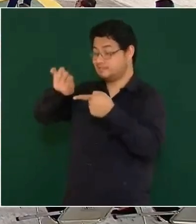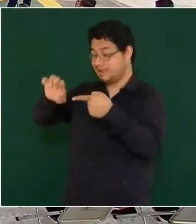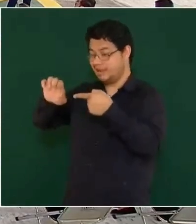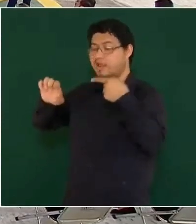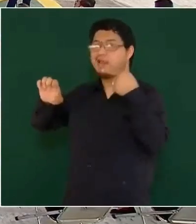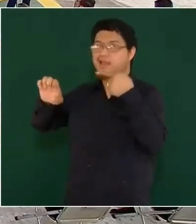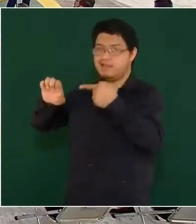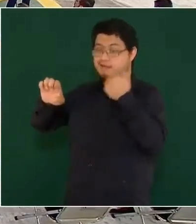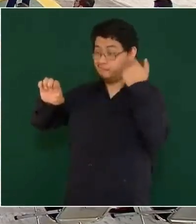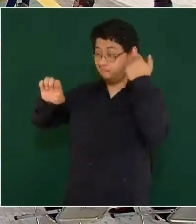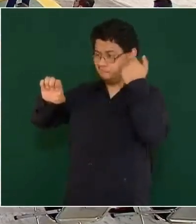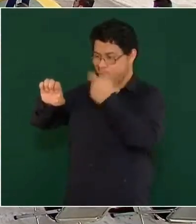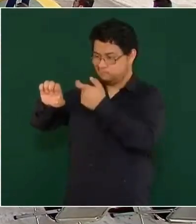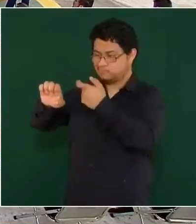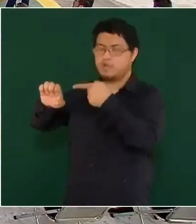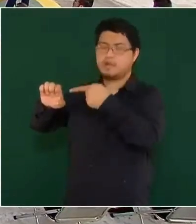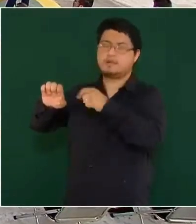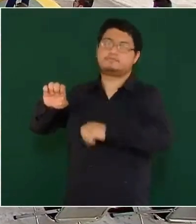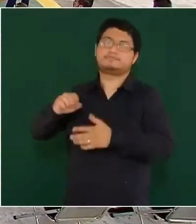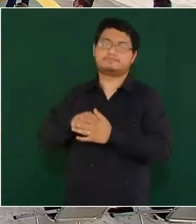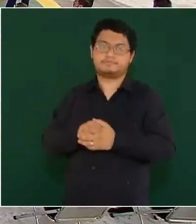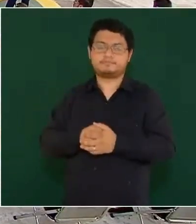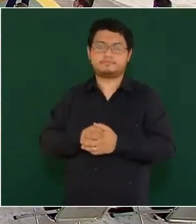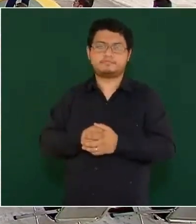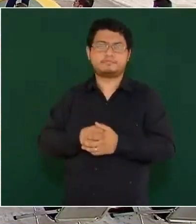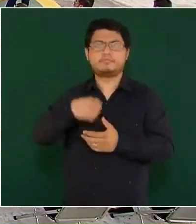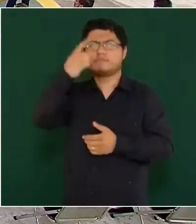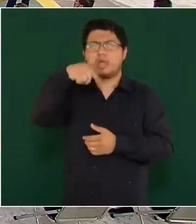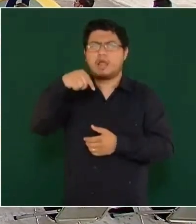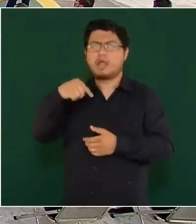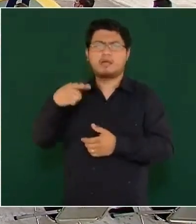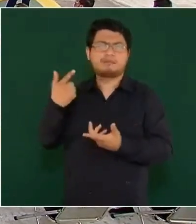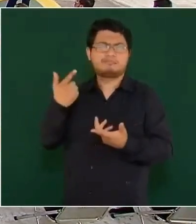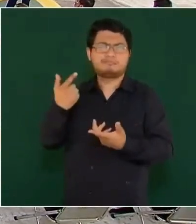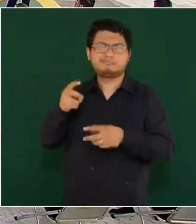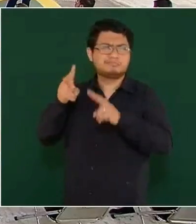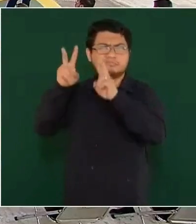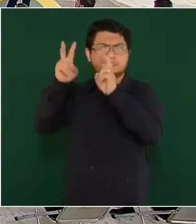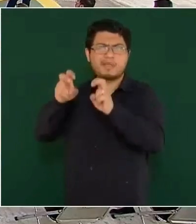para compactar oficinas